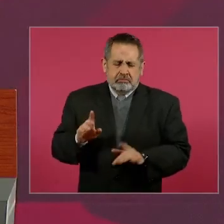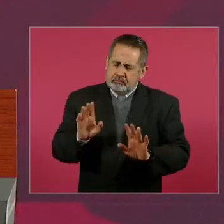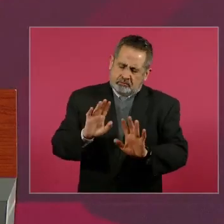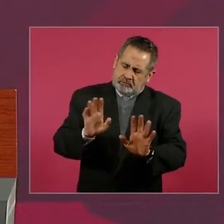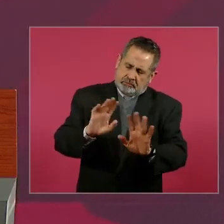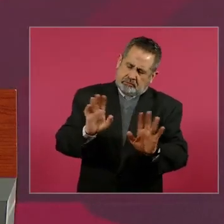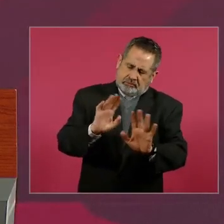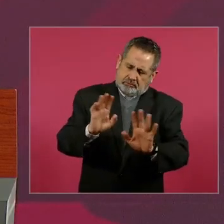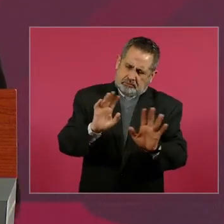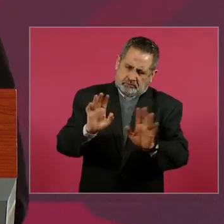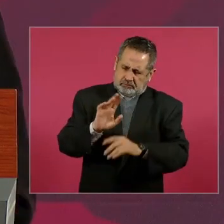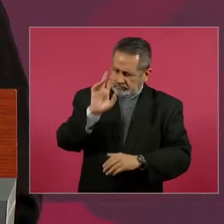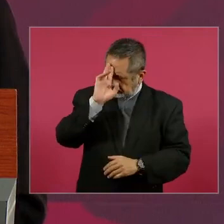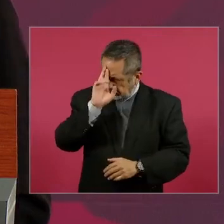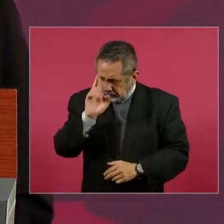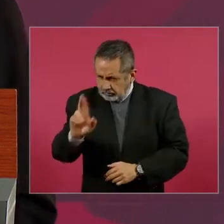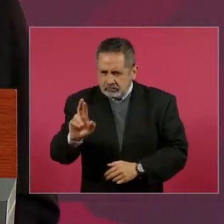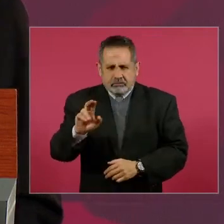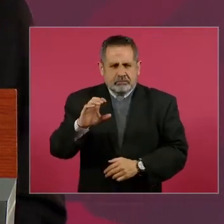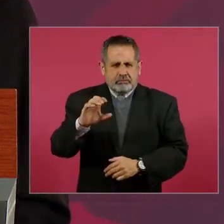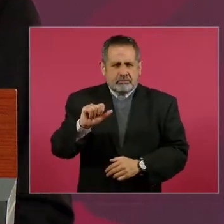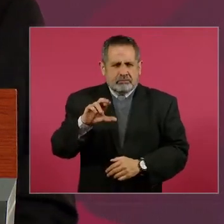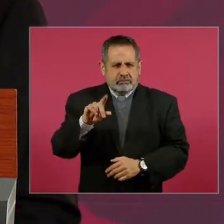ofender. Sí,